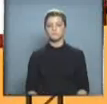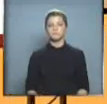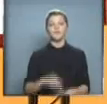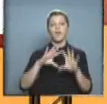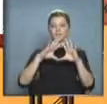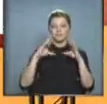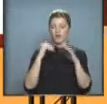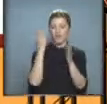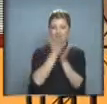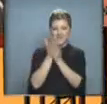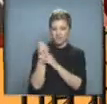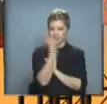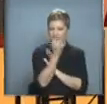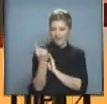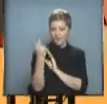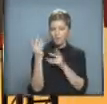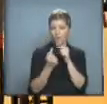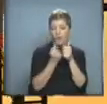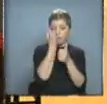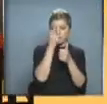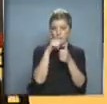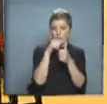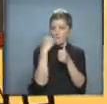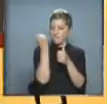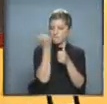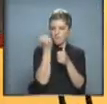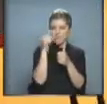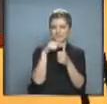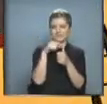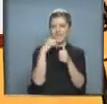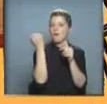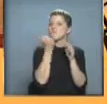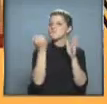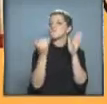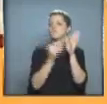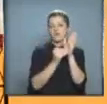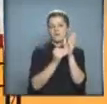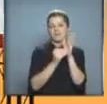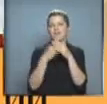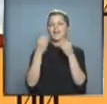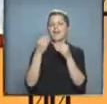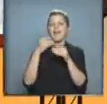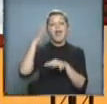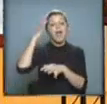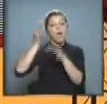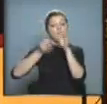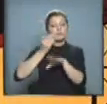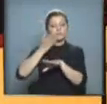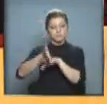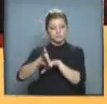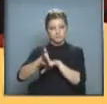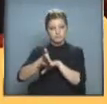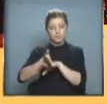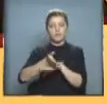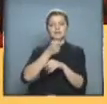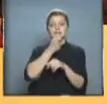Entre todos los derechos que tenemos, existe uno que se destaca y hasta se gana el mote de fundamental, y es el de acceder a la justicia. El hecho